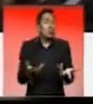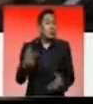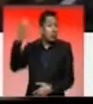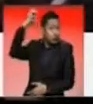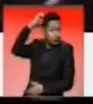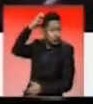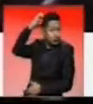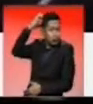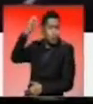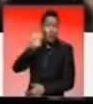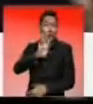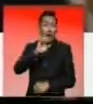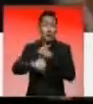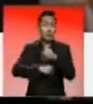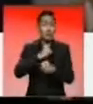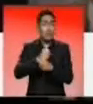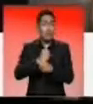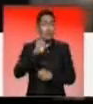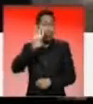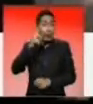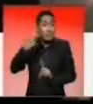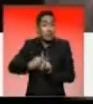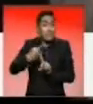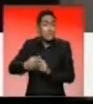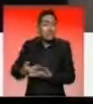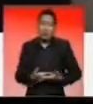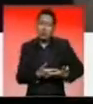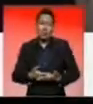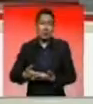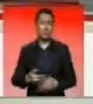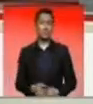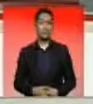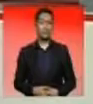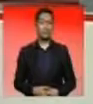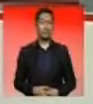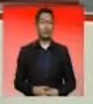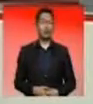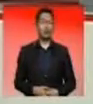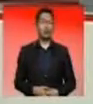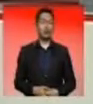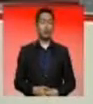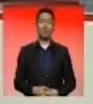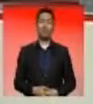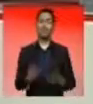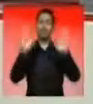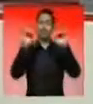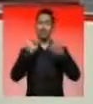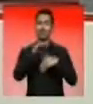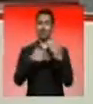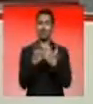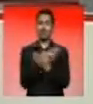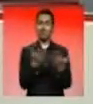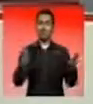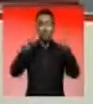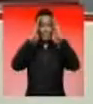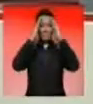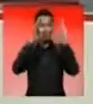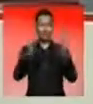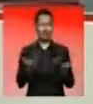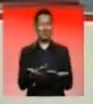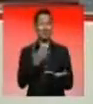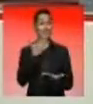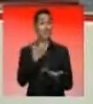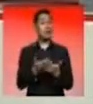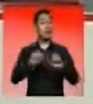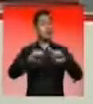tenía apenas 4 meses de edad. Y así nos despedimos. Gracias por habernos acompañado.